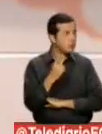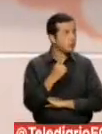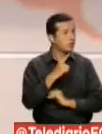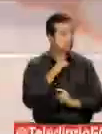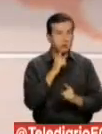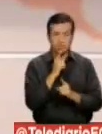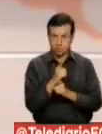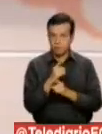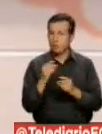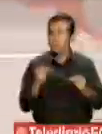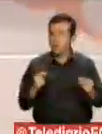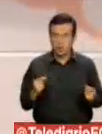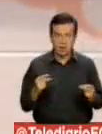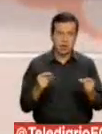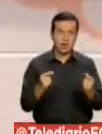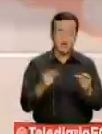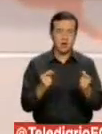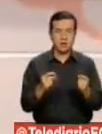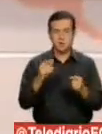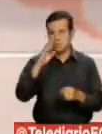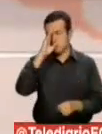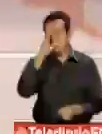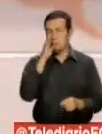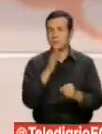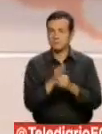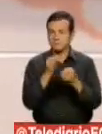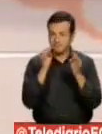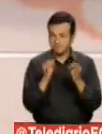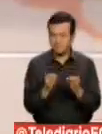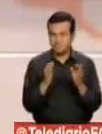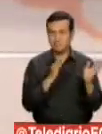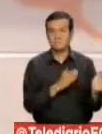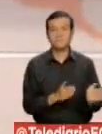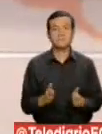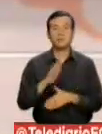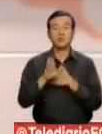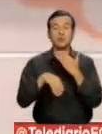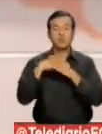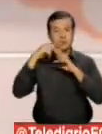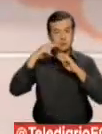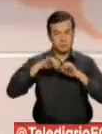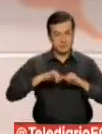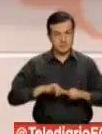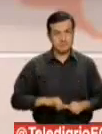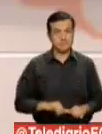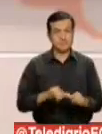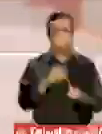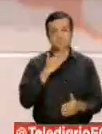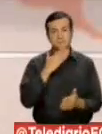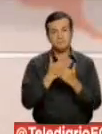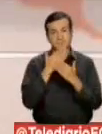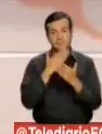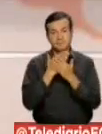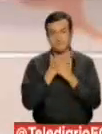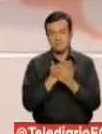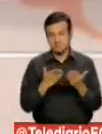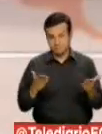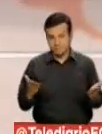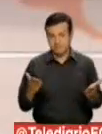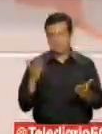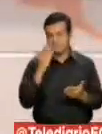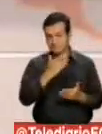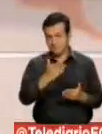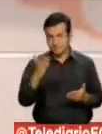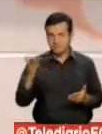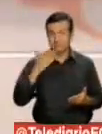con celeridad, que tiene que ser con objetividad, ir consiguiendo toda la investigación. Yo agradezco por obvias razones a